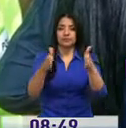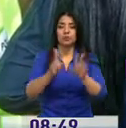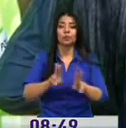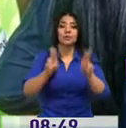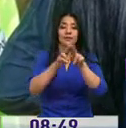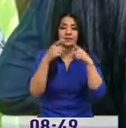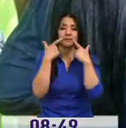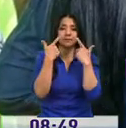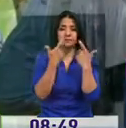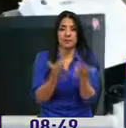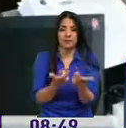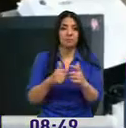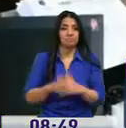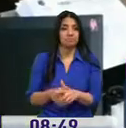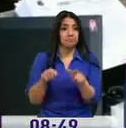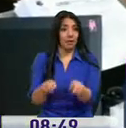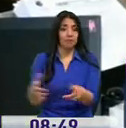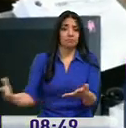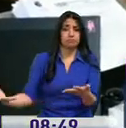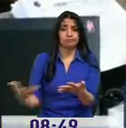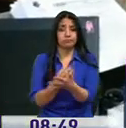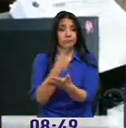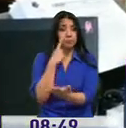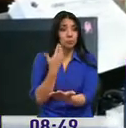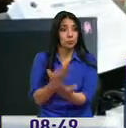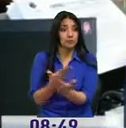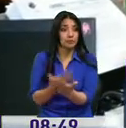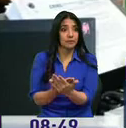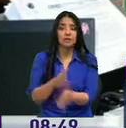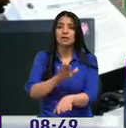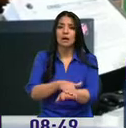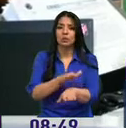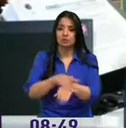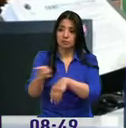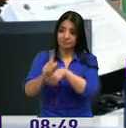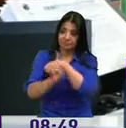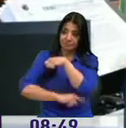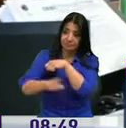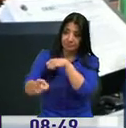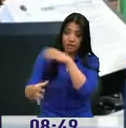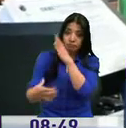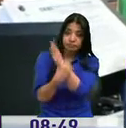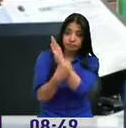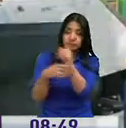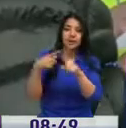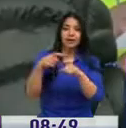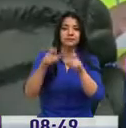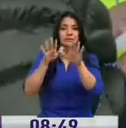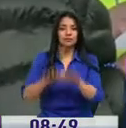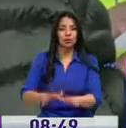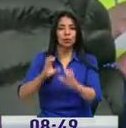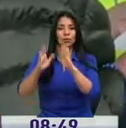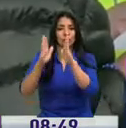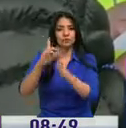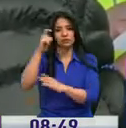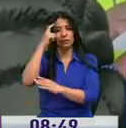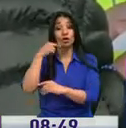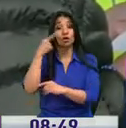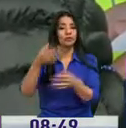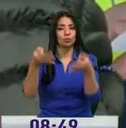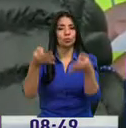Fragancia. En el lugar se recogieron evidencias por el incumplimiento de la medida cautelar impuesta al exsecretario de Comunicación del gobierno de